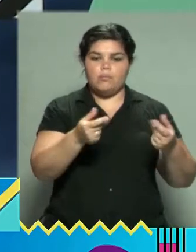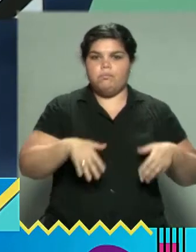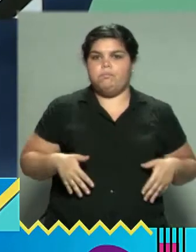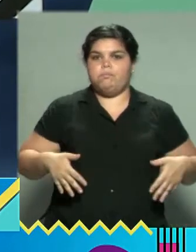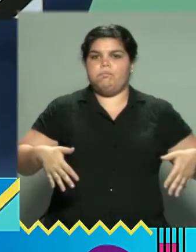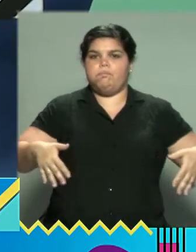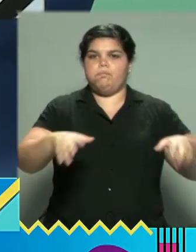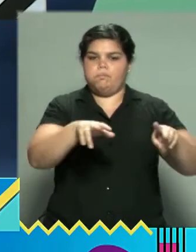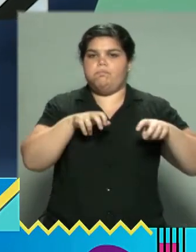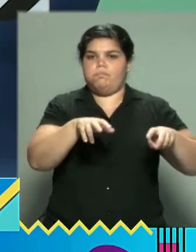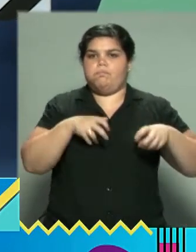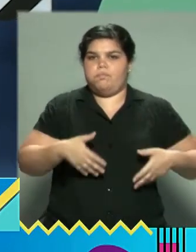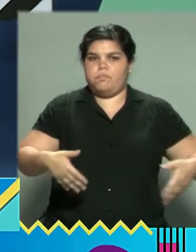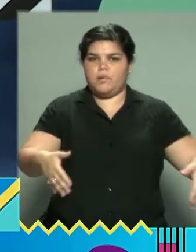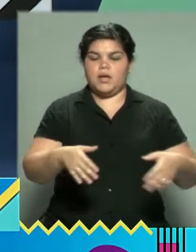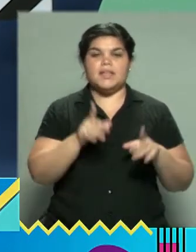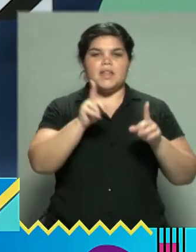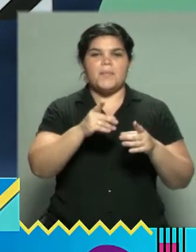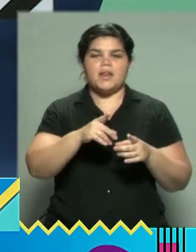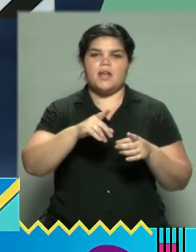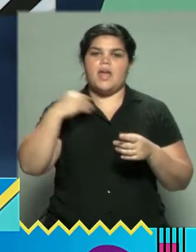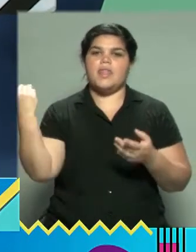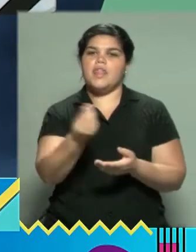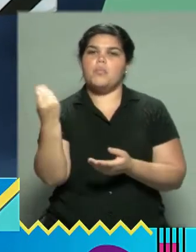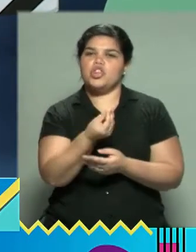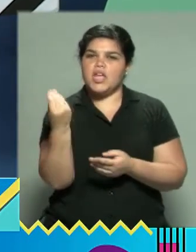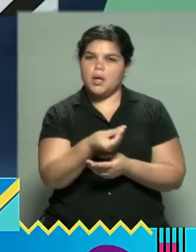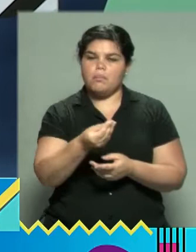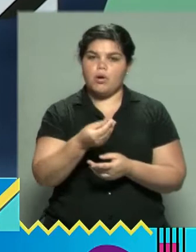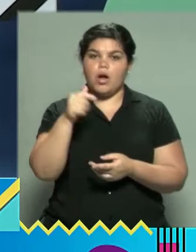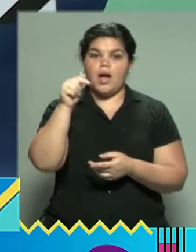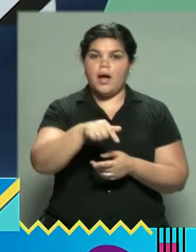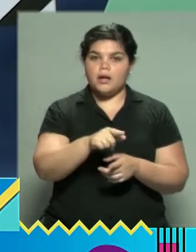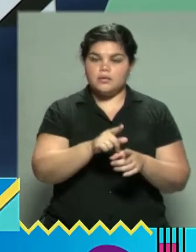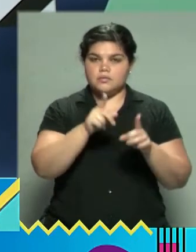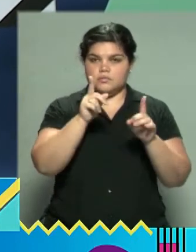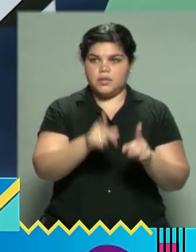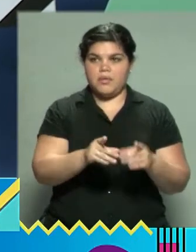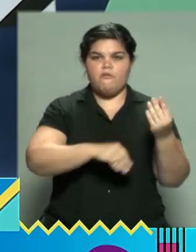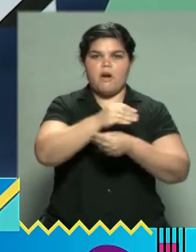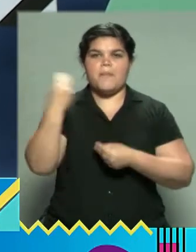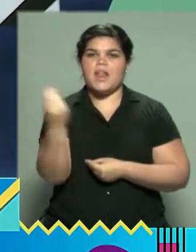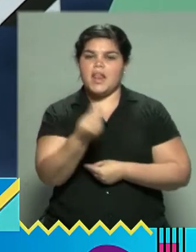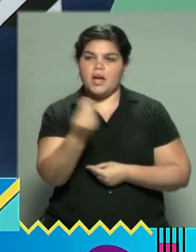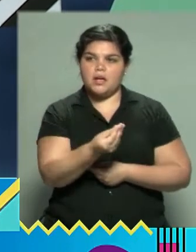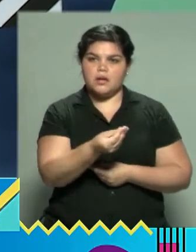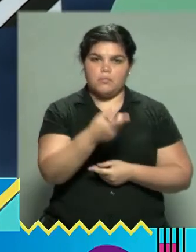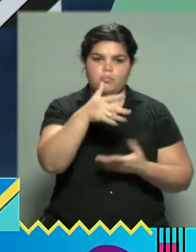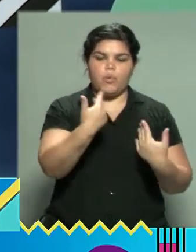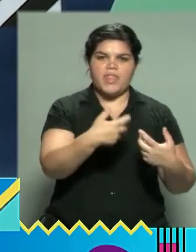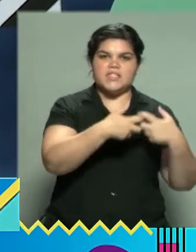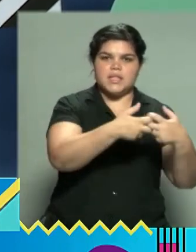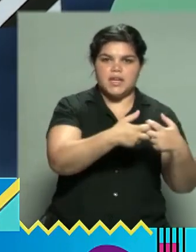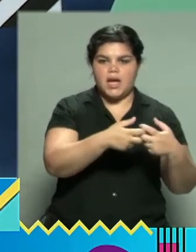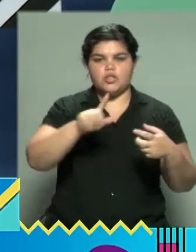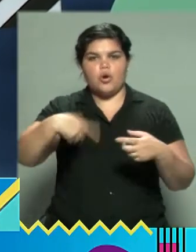que también se sucede con el nepotismo, la pregunta es ¿qué sucede con esos dirigentes? Podemos separar sindicato y dirigencia gremial, pero nosotros como jóvenes y